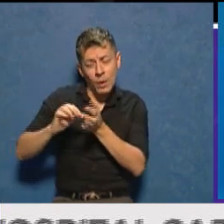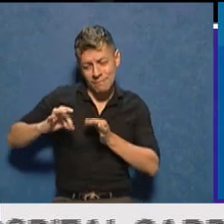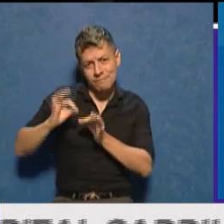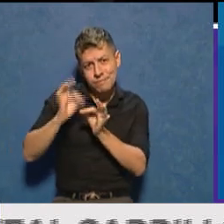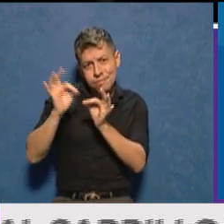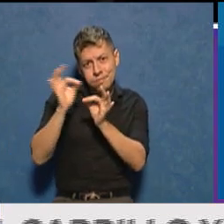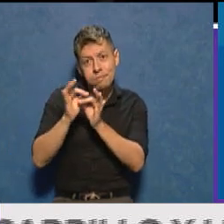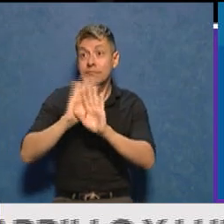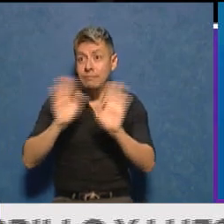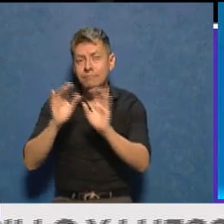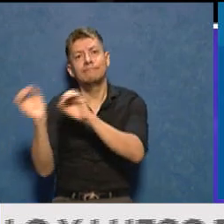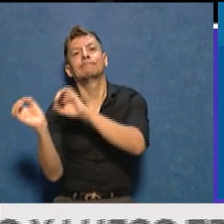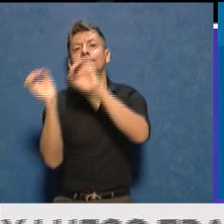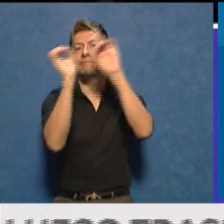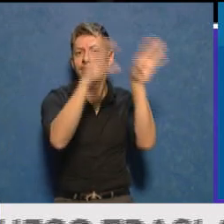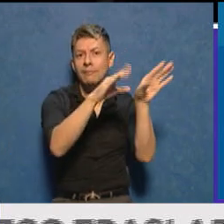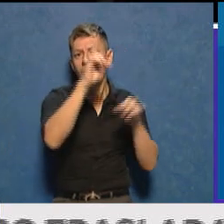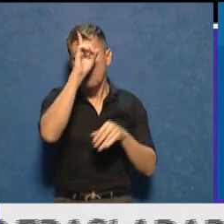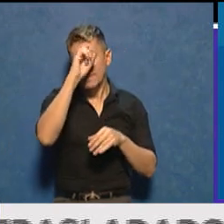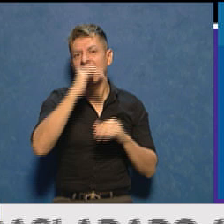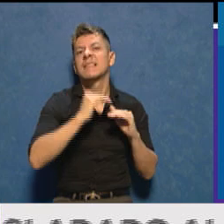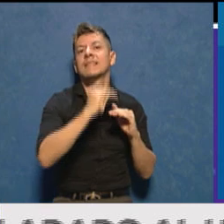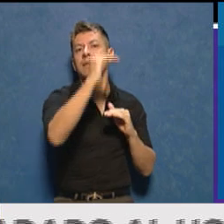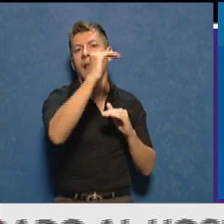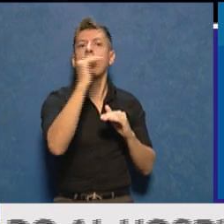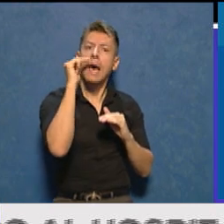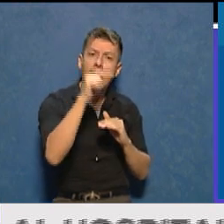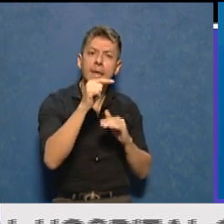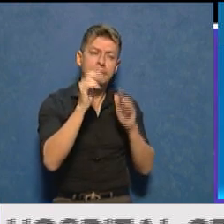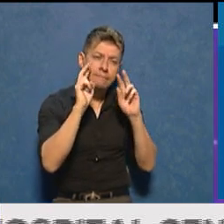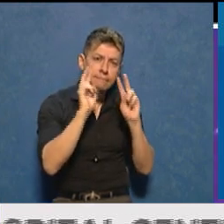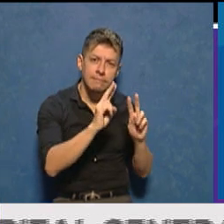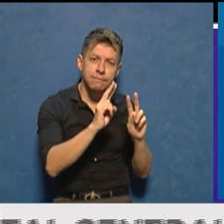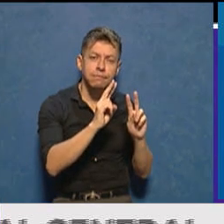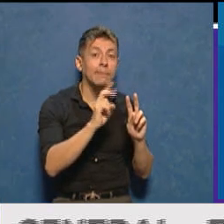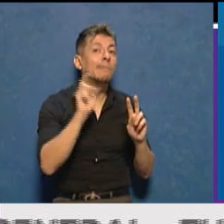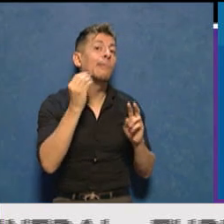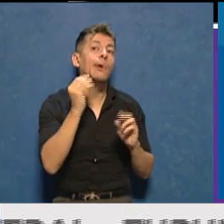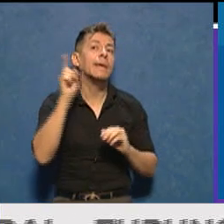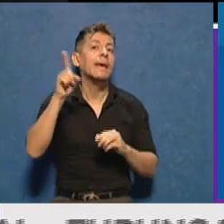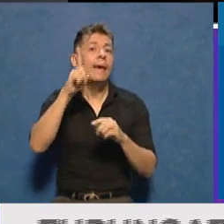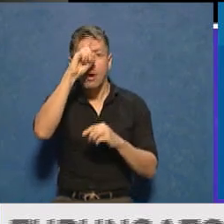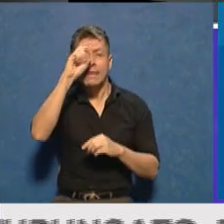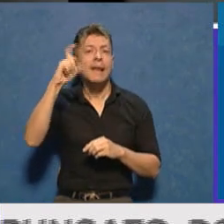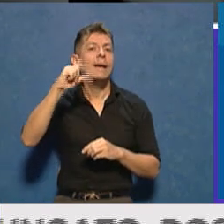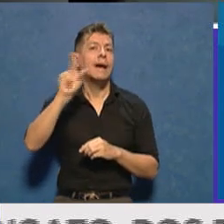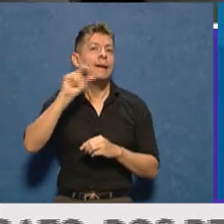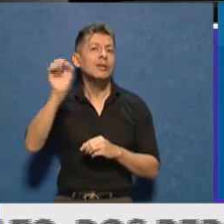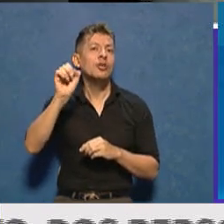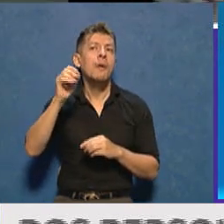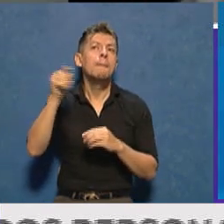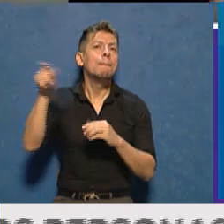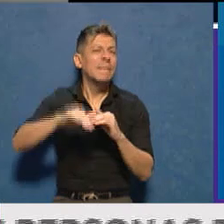lo derivó al Hospital Central, en donde se atienden este tipo de casos, porque, como decíamos, el Carrillo es un hospital no destinado a adultos,